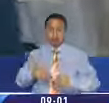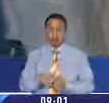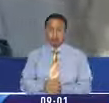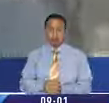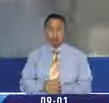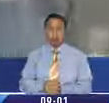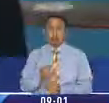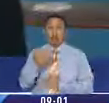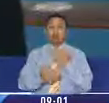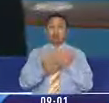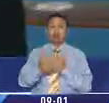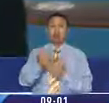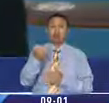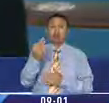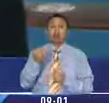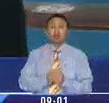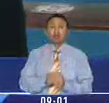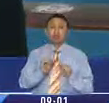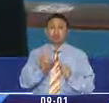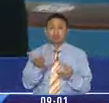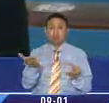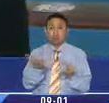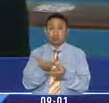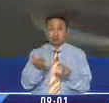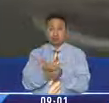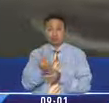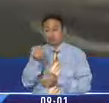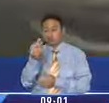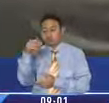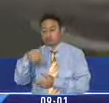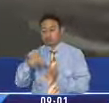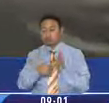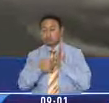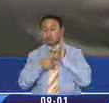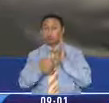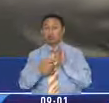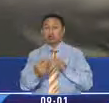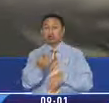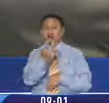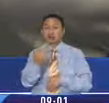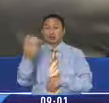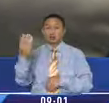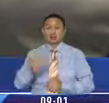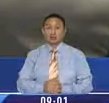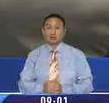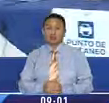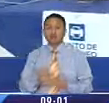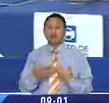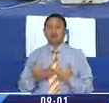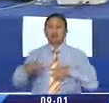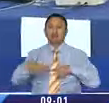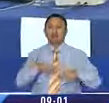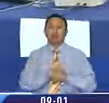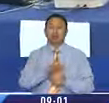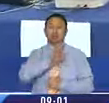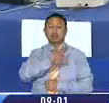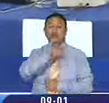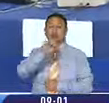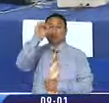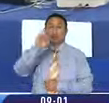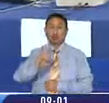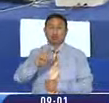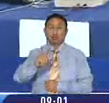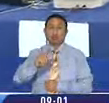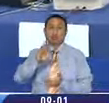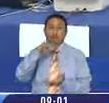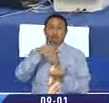fase de conteo, elaboración de actas, de escaneo y publicación de la misma en la página web. La actividad comprobó el 50% de los centros